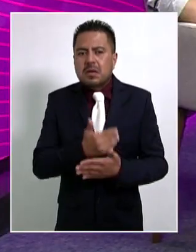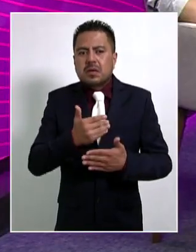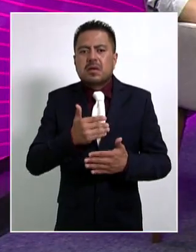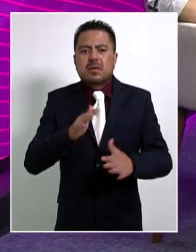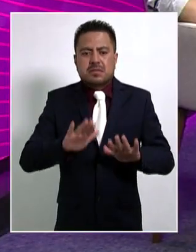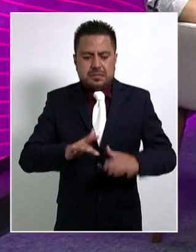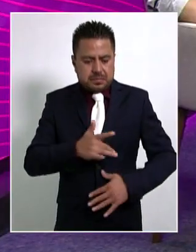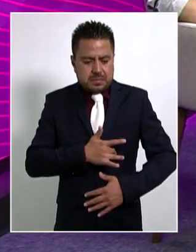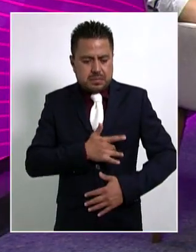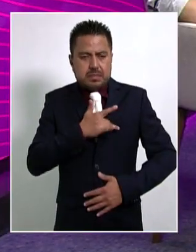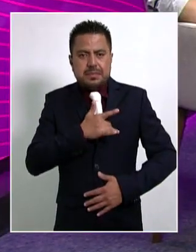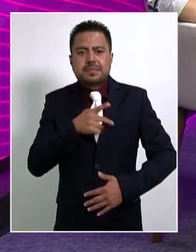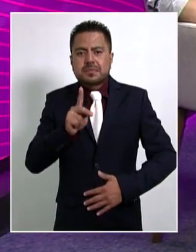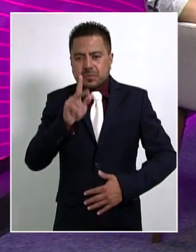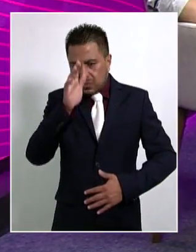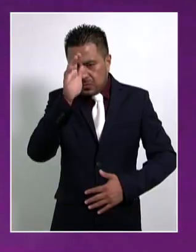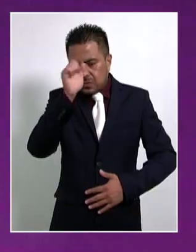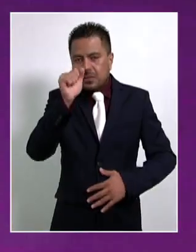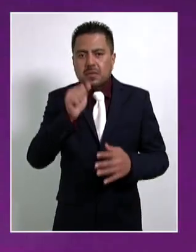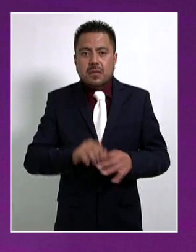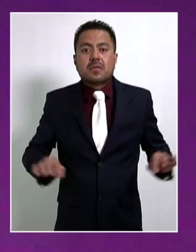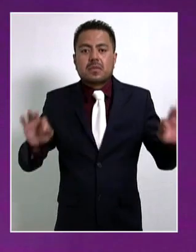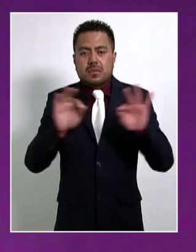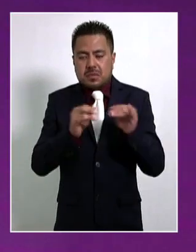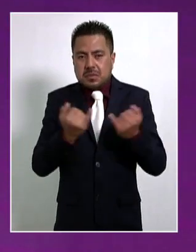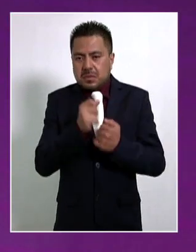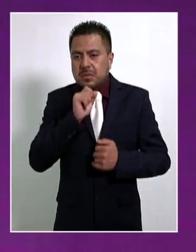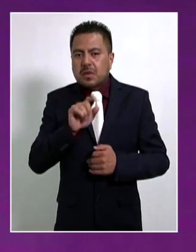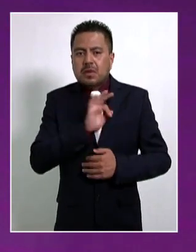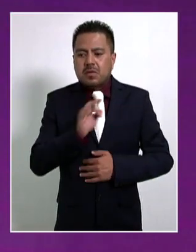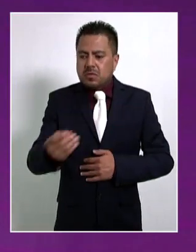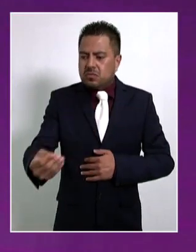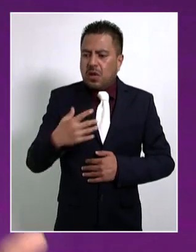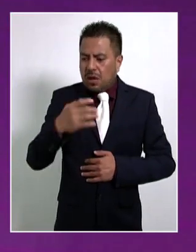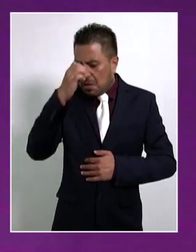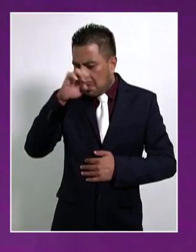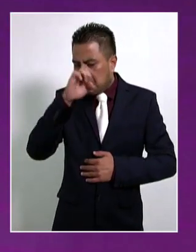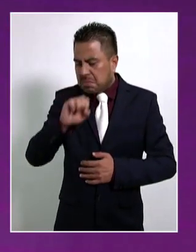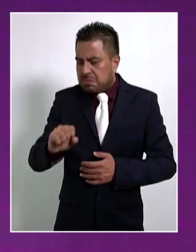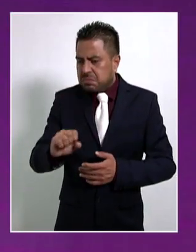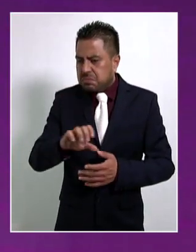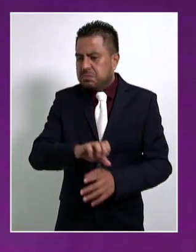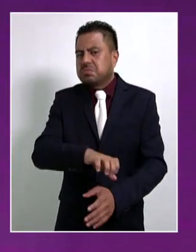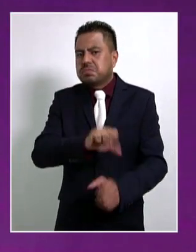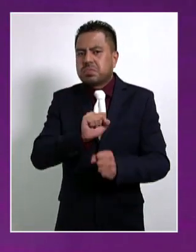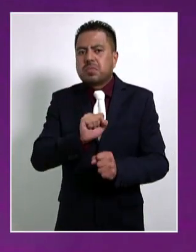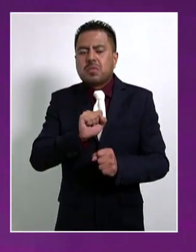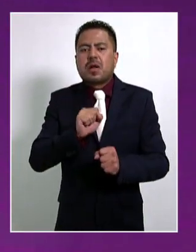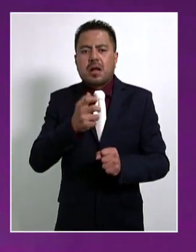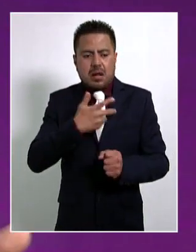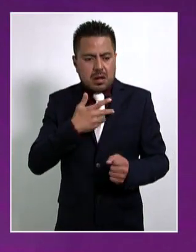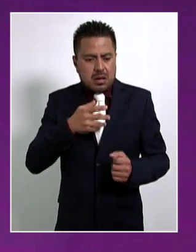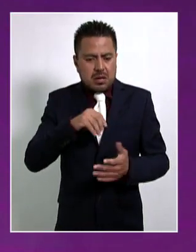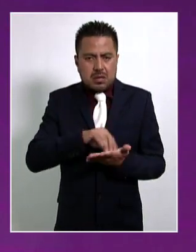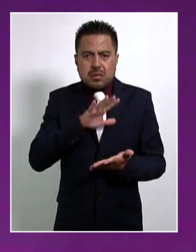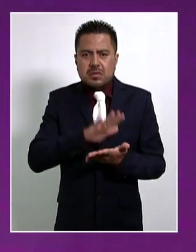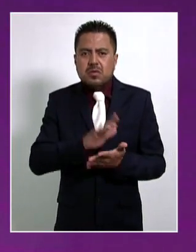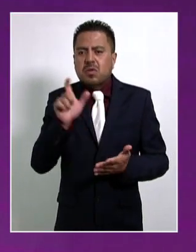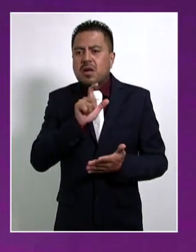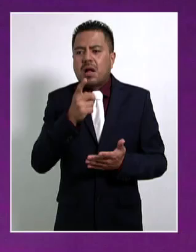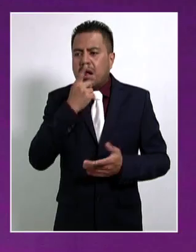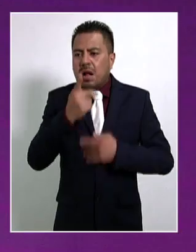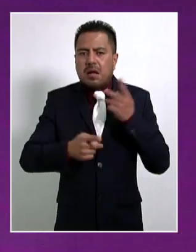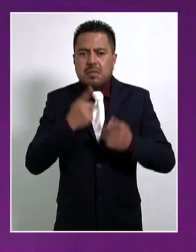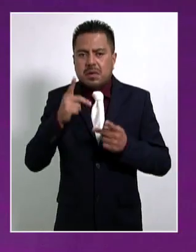un sentimiento, pero también los conceptos son importantes porque nos ayudan a nombrar esa experiencia y sobre todo a tener herramientas cuando hablamos de